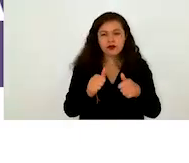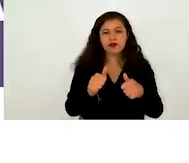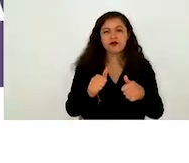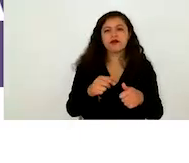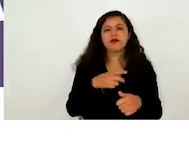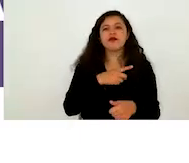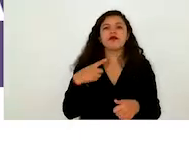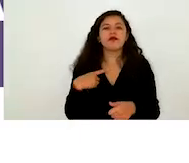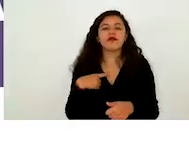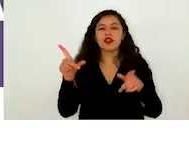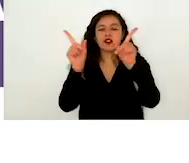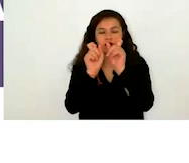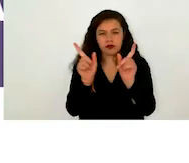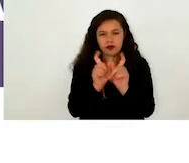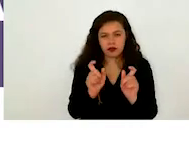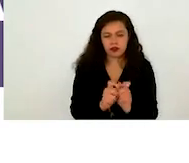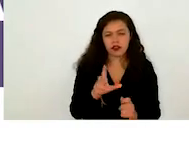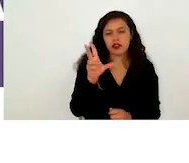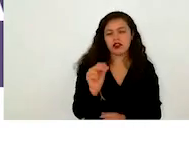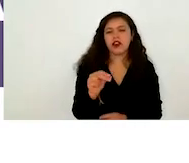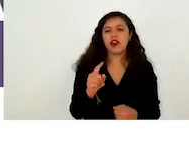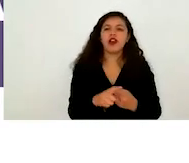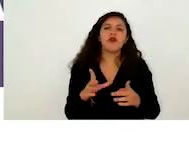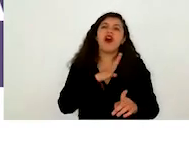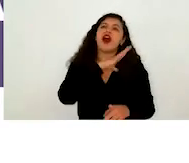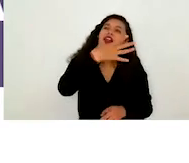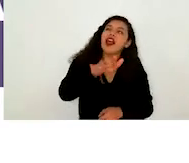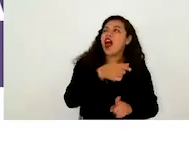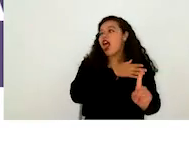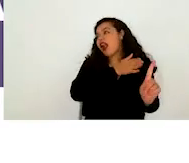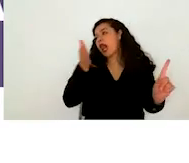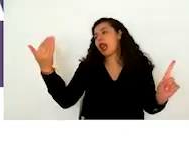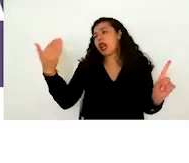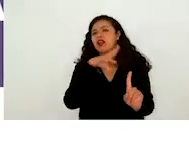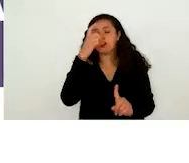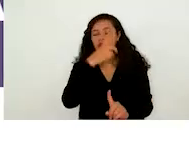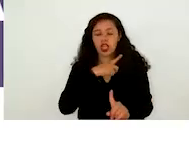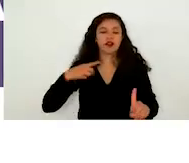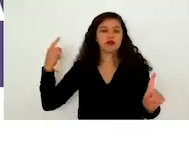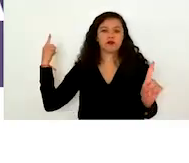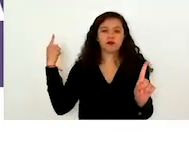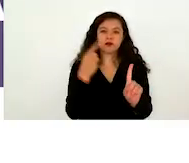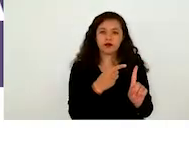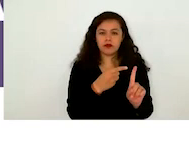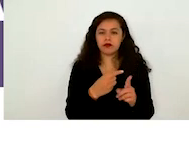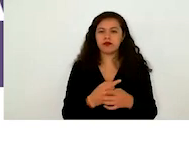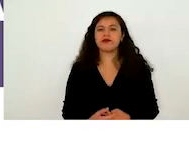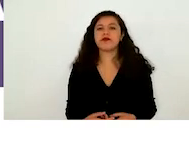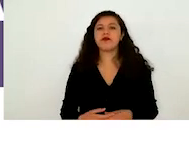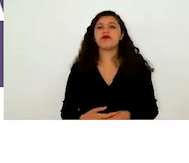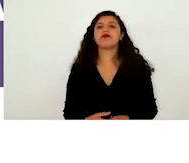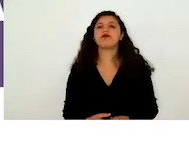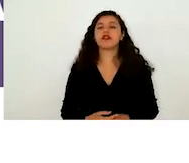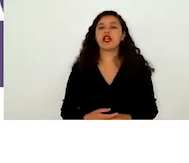breves no generalicen puntual y sin un policía qué es lo que se necesita discutir temas uno a